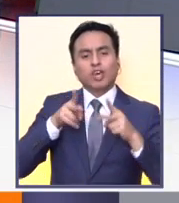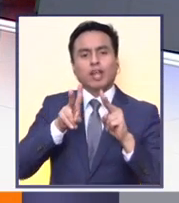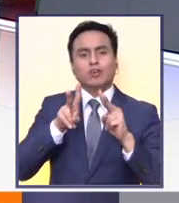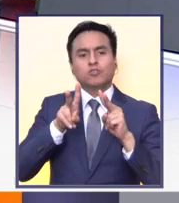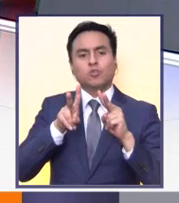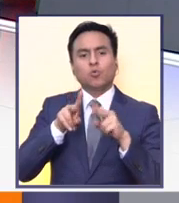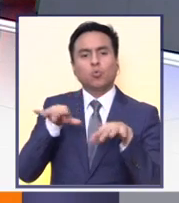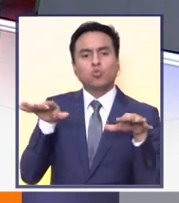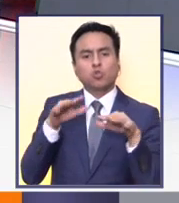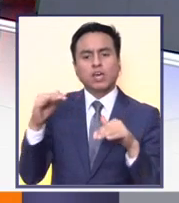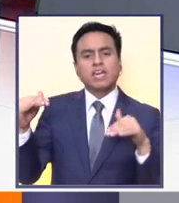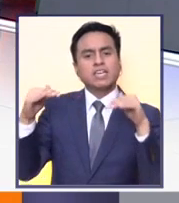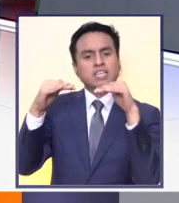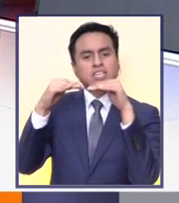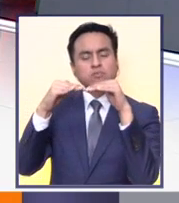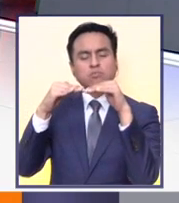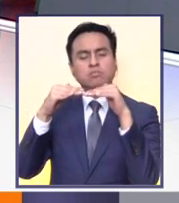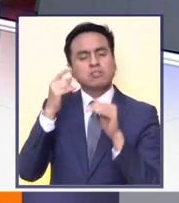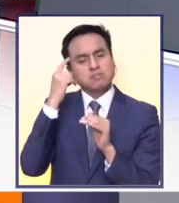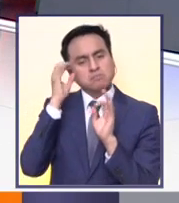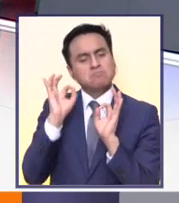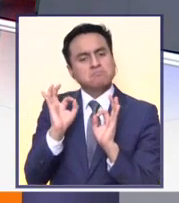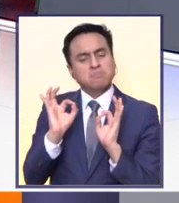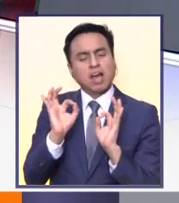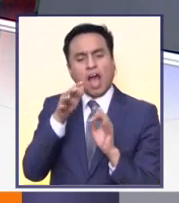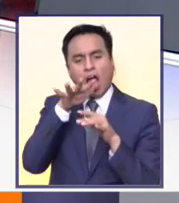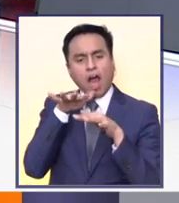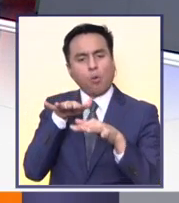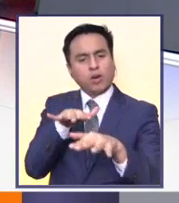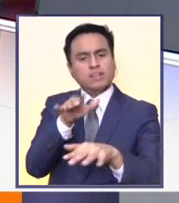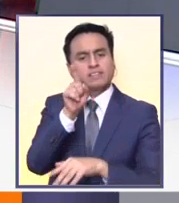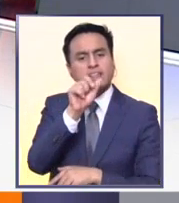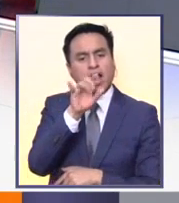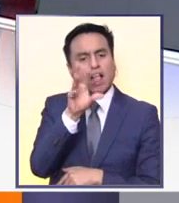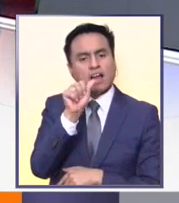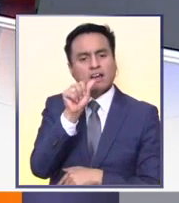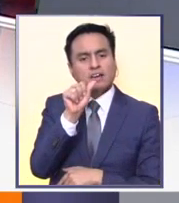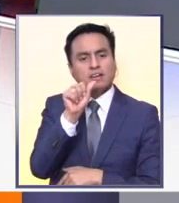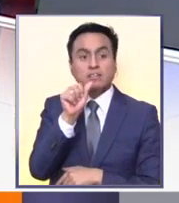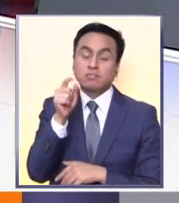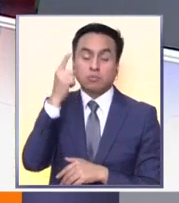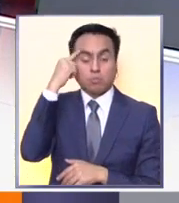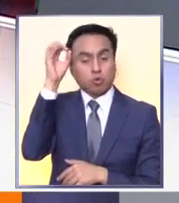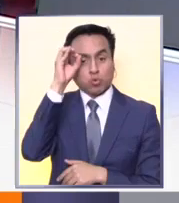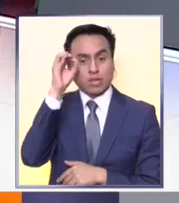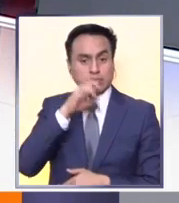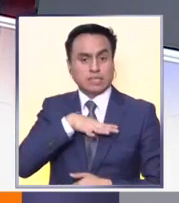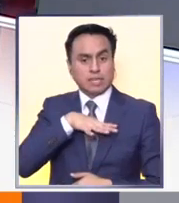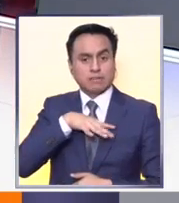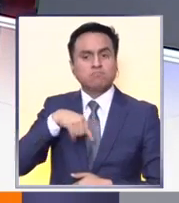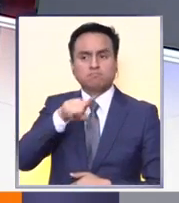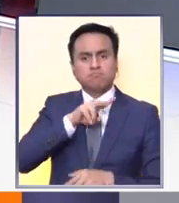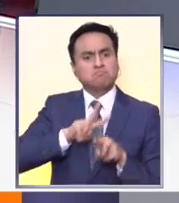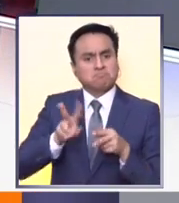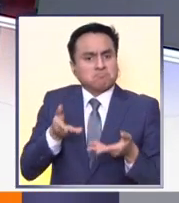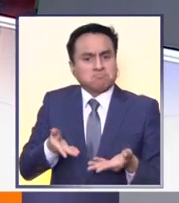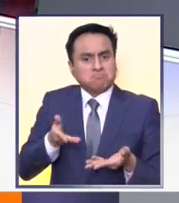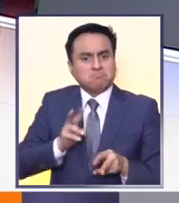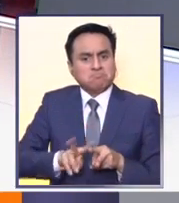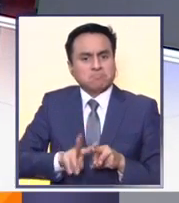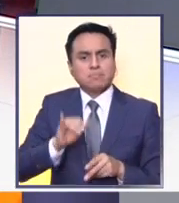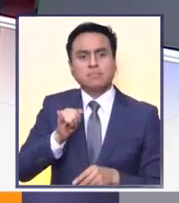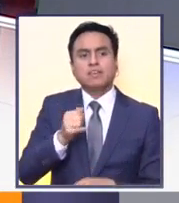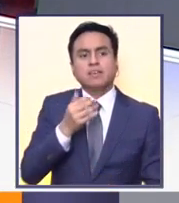uso equitativo y razonable de las aguas del Silala, que según la postura chilena es lo que se hace actualmente. Y